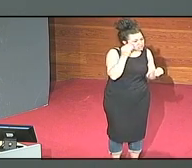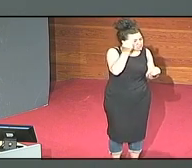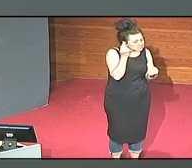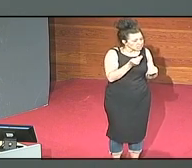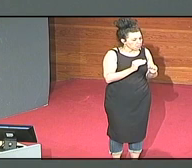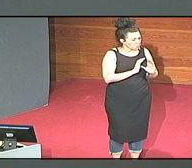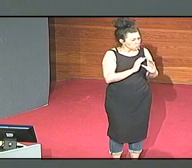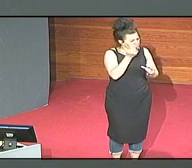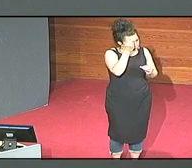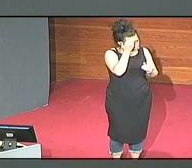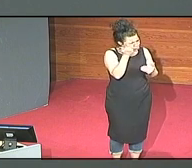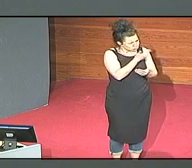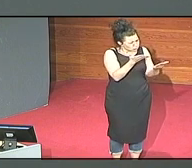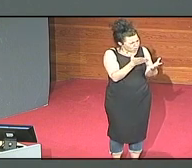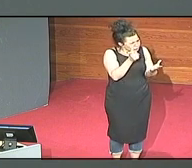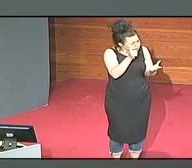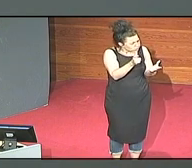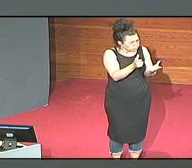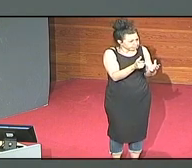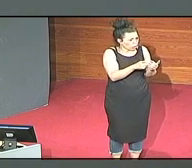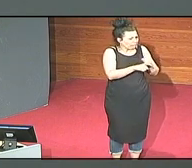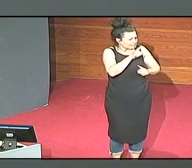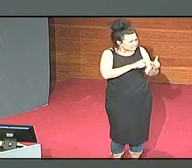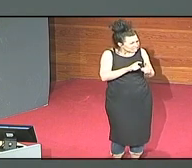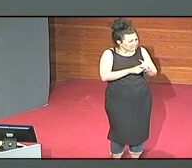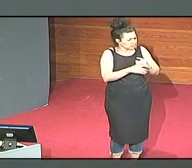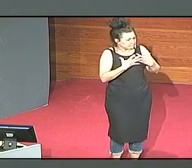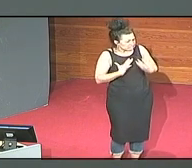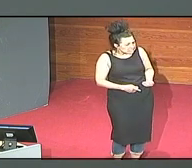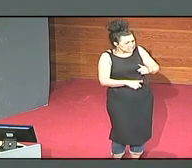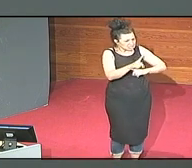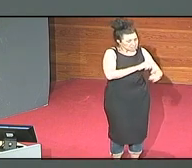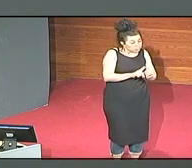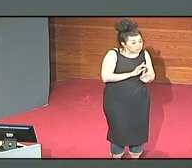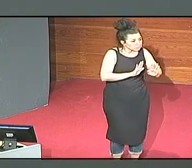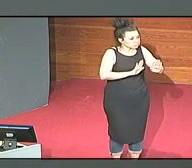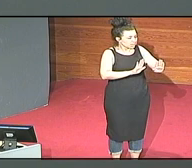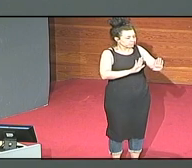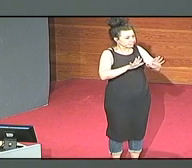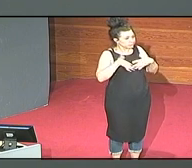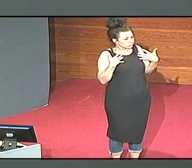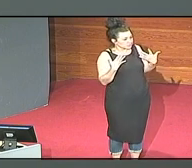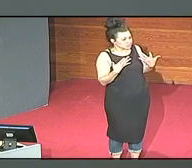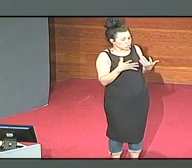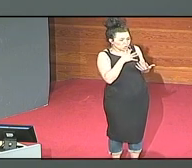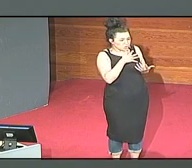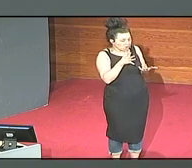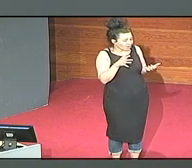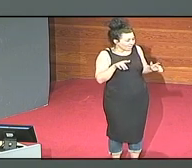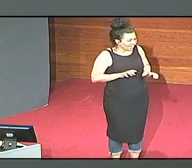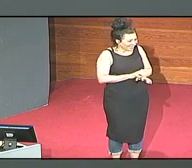atrasado incluso triste con muchos problemas y tienen sin embargo me encontré riéndome